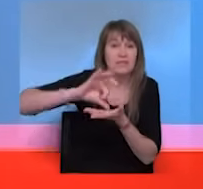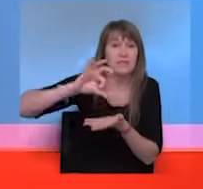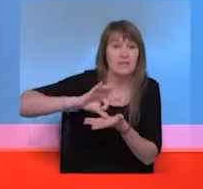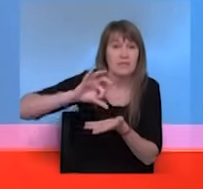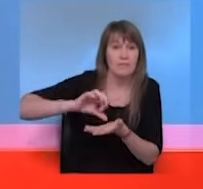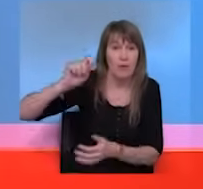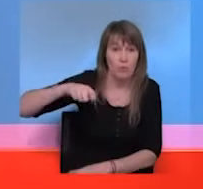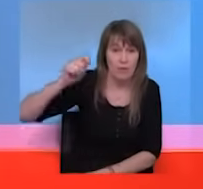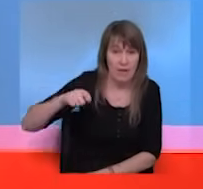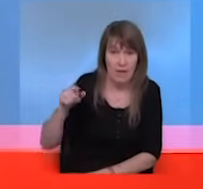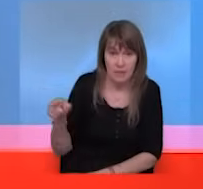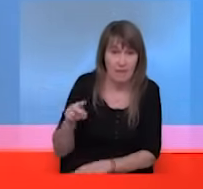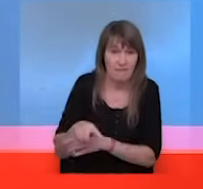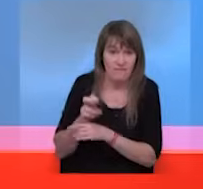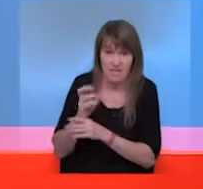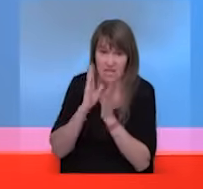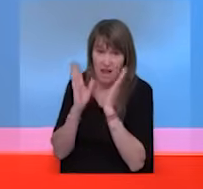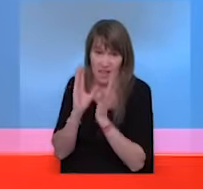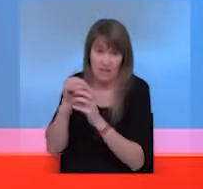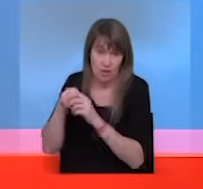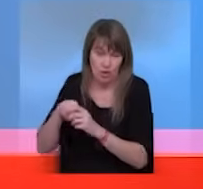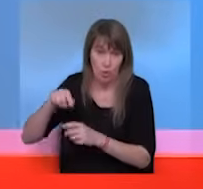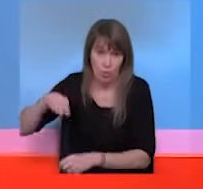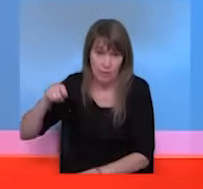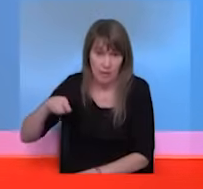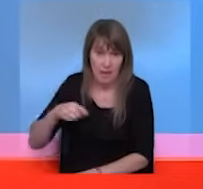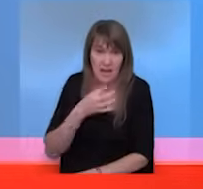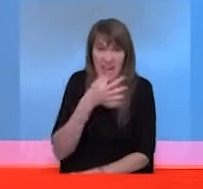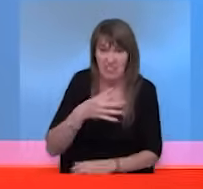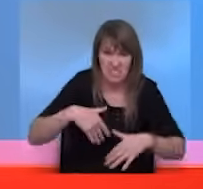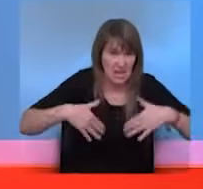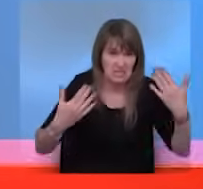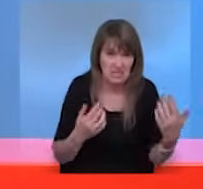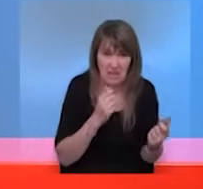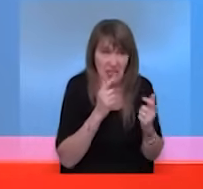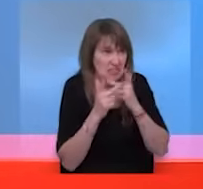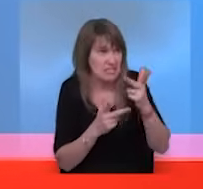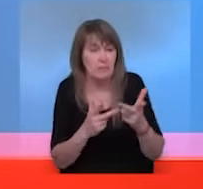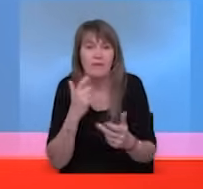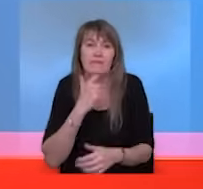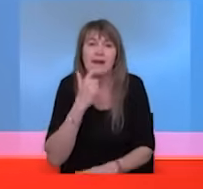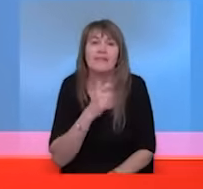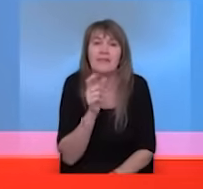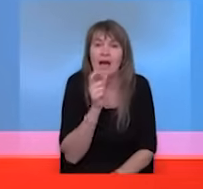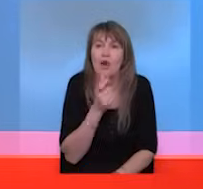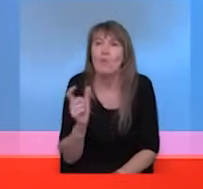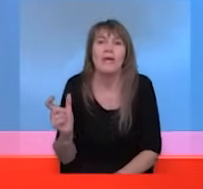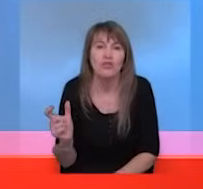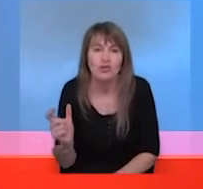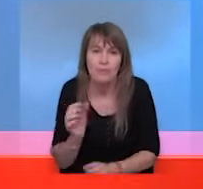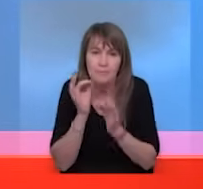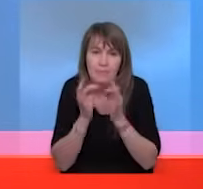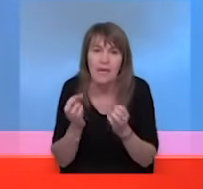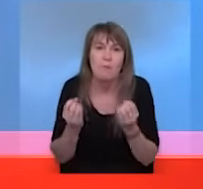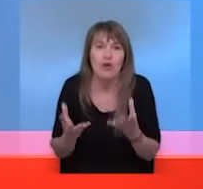exactamente este y las diga gratuitamente y sin argumentar y